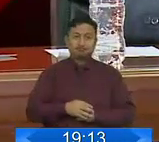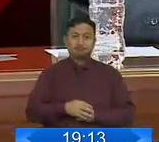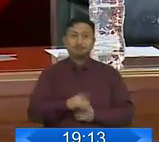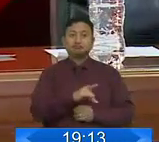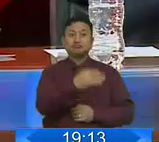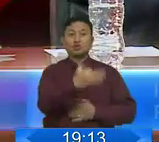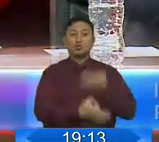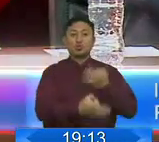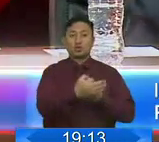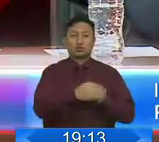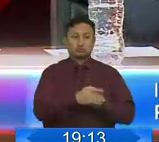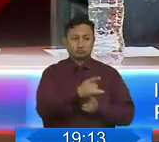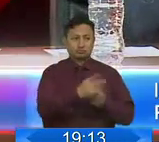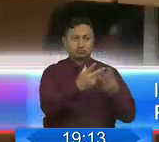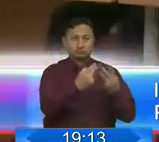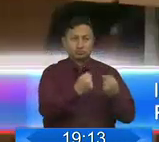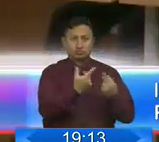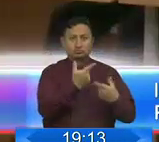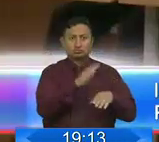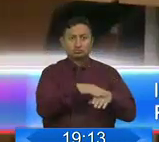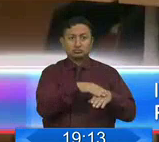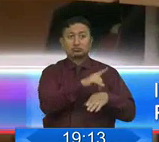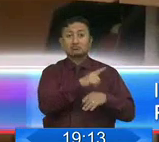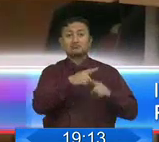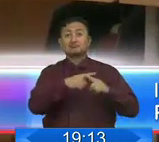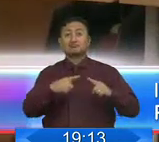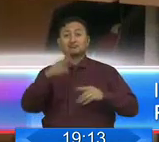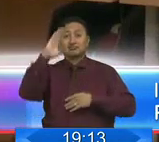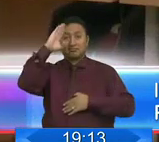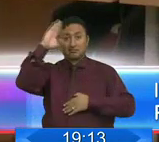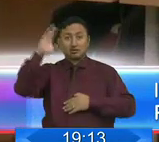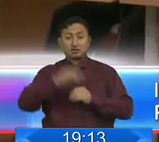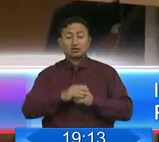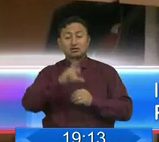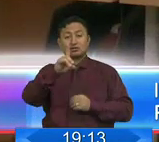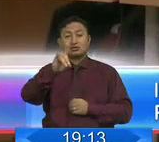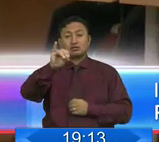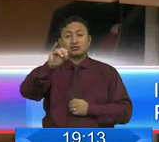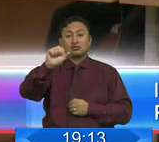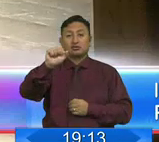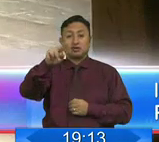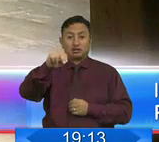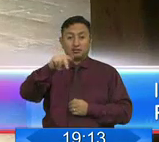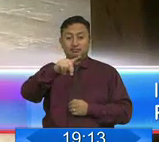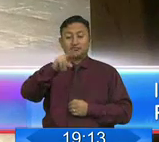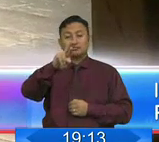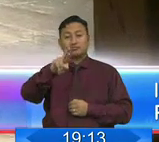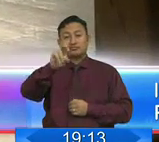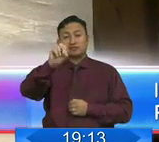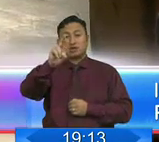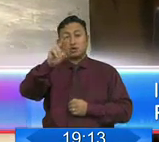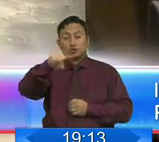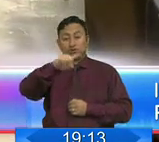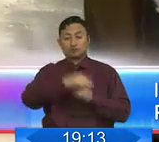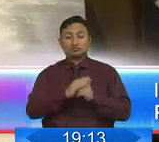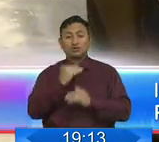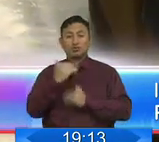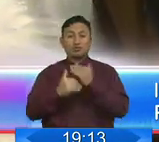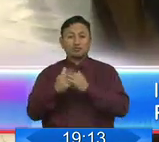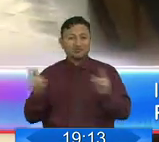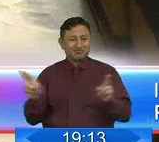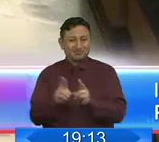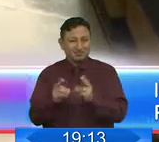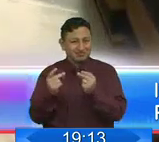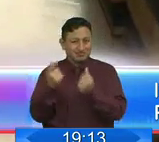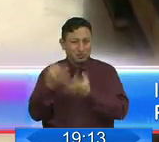Corte Nacional de Justicia, Miguel Jurado, de que los ex agentes de inteligencia Diana Falcón y Raúl Chicaiza sean juzgados con el procedimiento abreviado, por